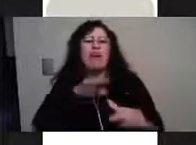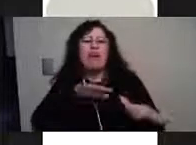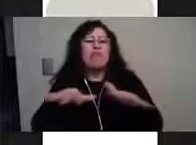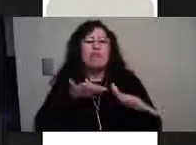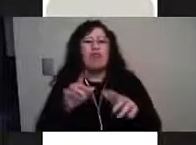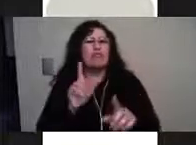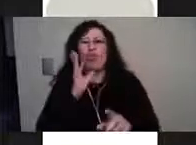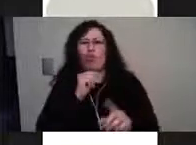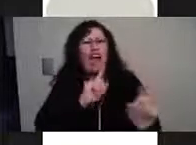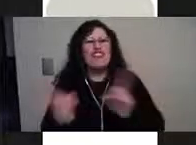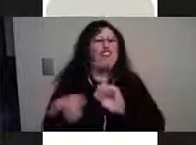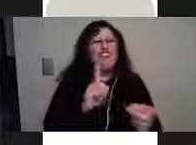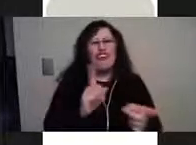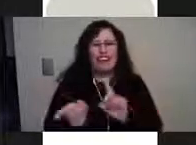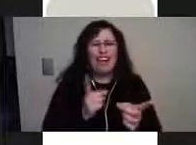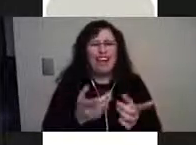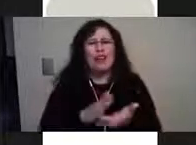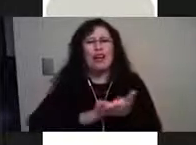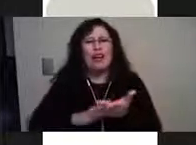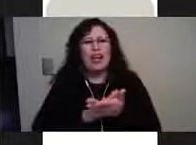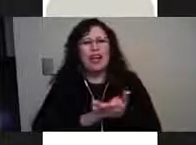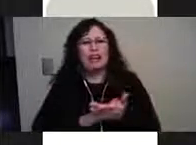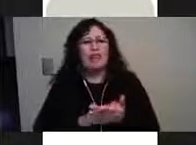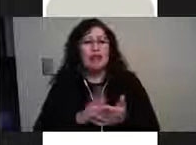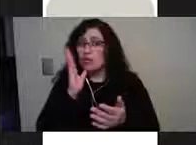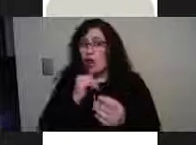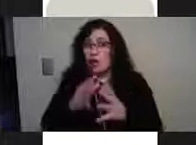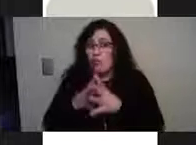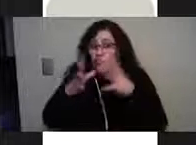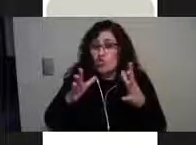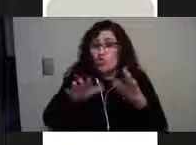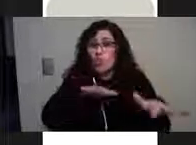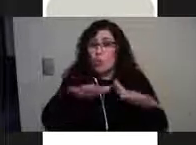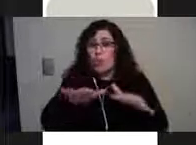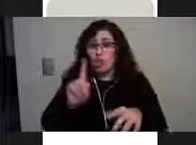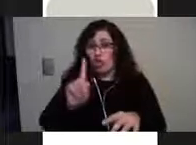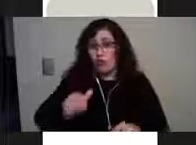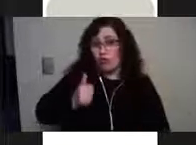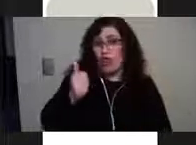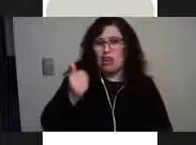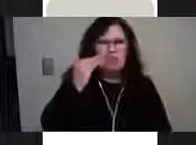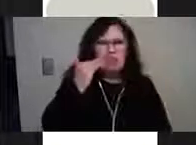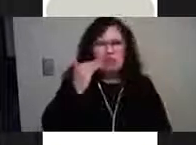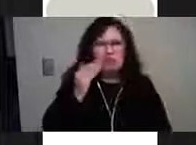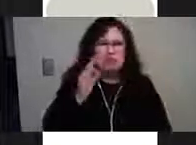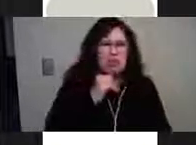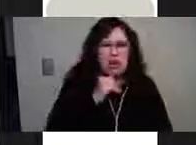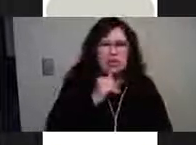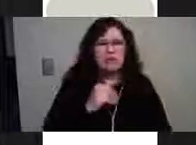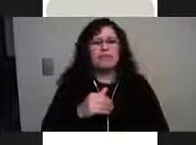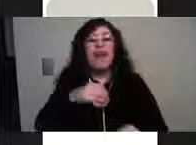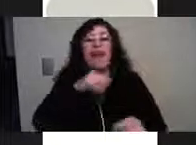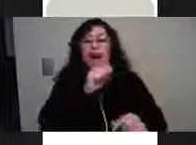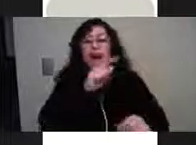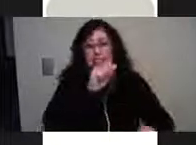descoordinados, ya. No hay tanta presencia de movimiento involuntario, ya los movimientos involuntarios son más presentes en la PCA tóxica,